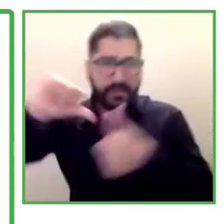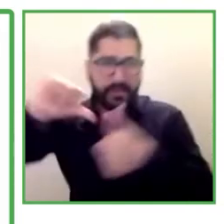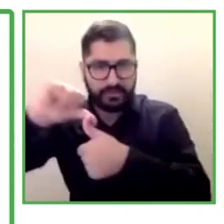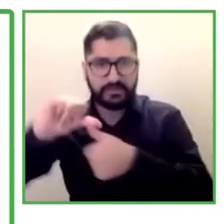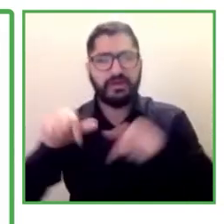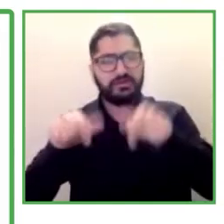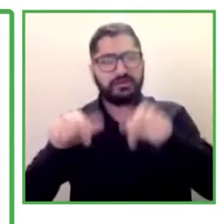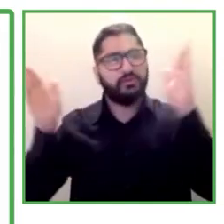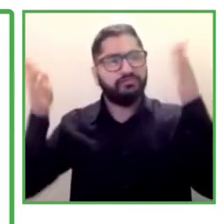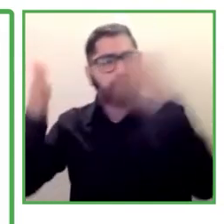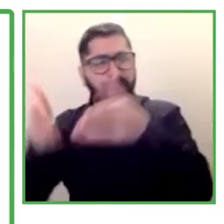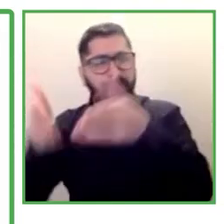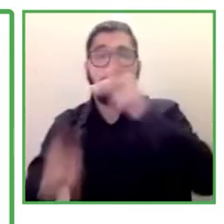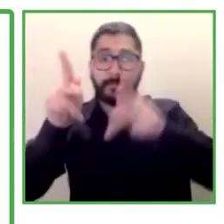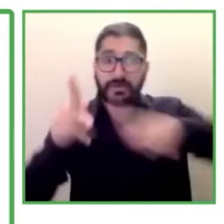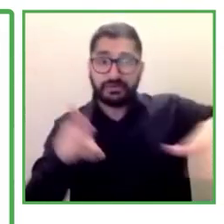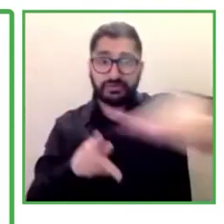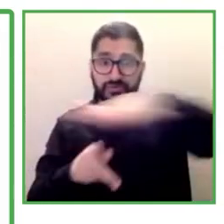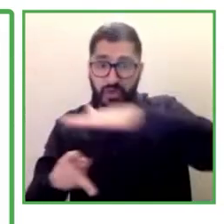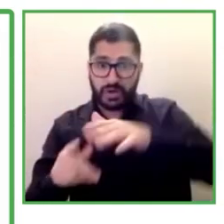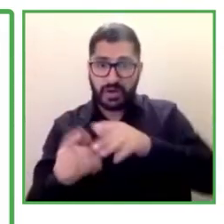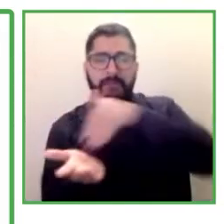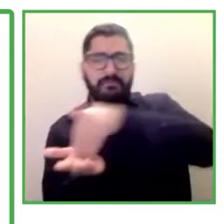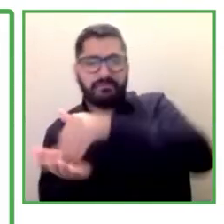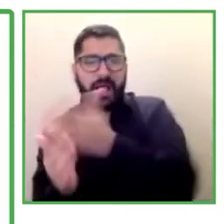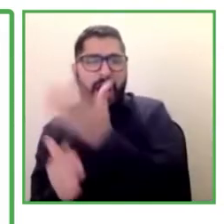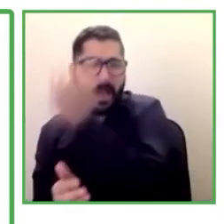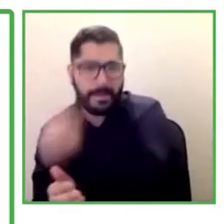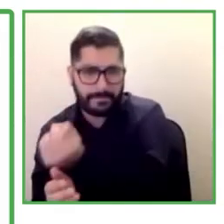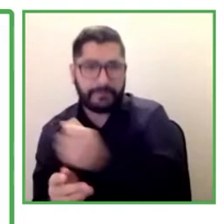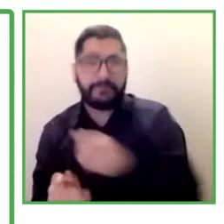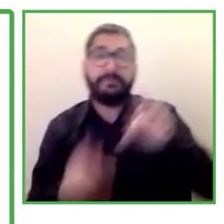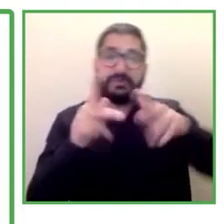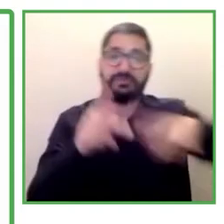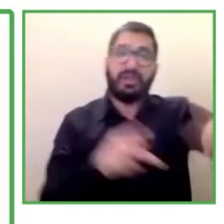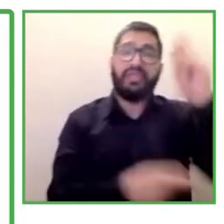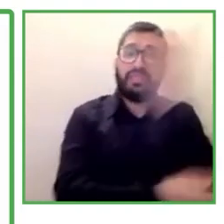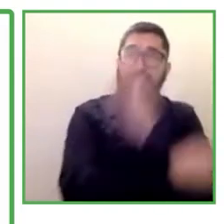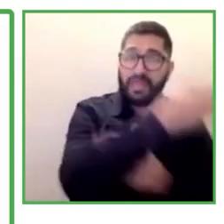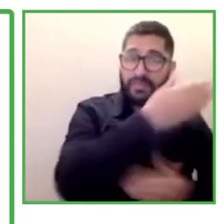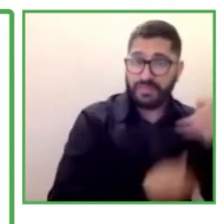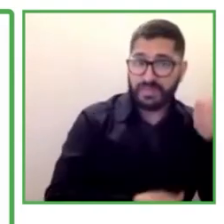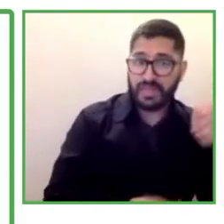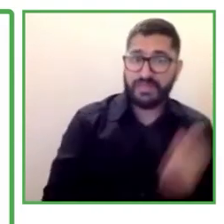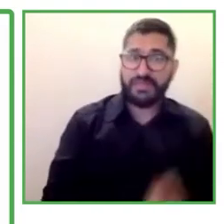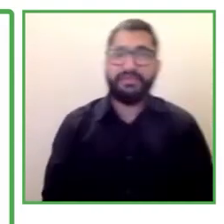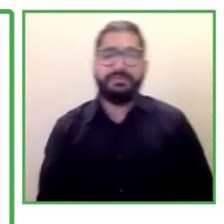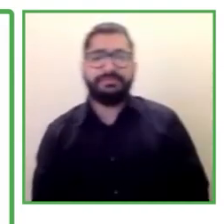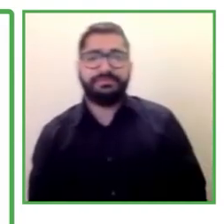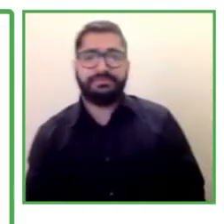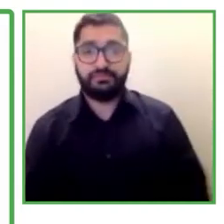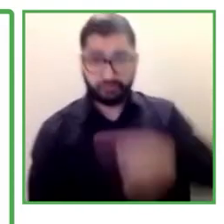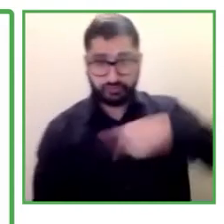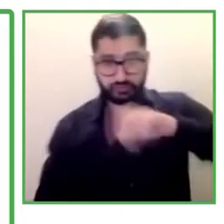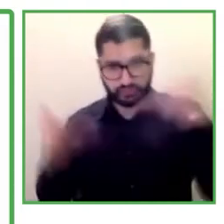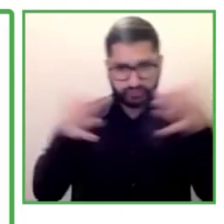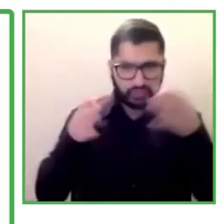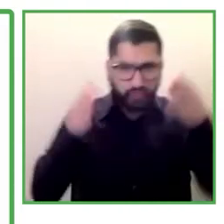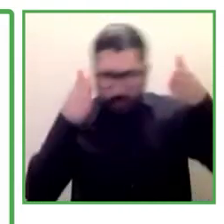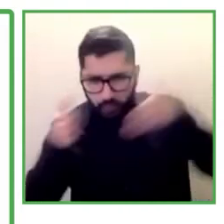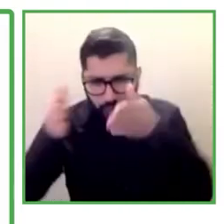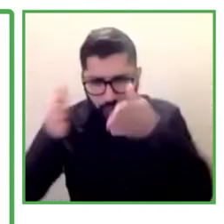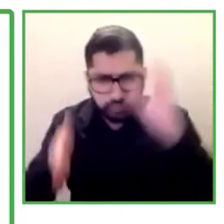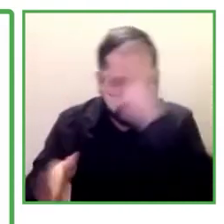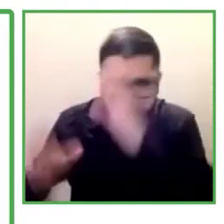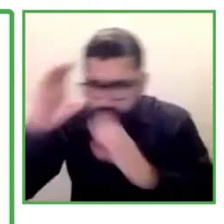en particular a las personas con discapacidad. Vamos a buscar y seguir impulsando y generar estas alianzas